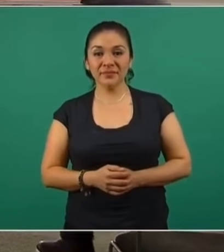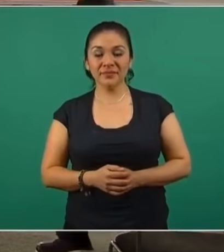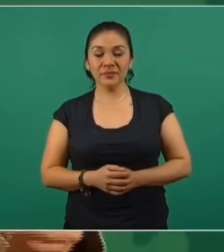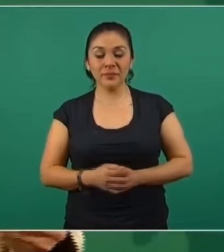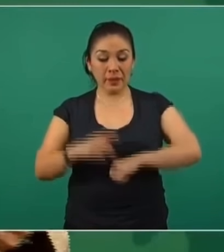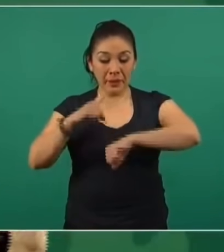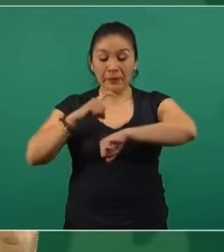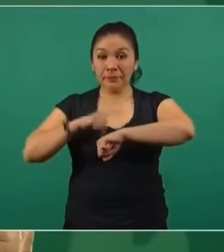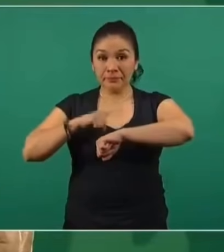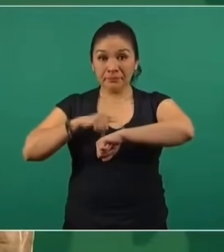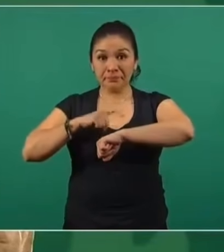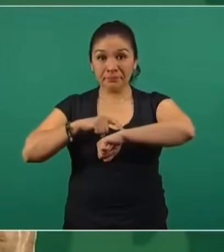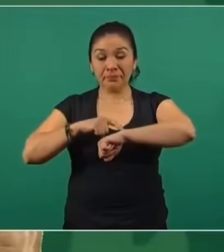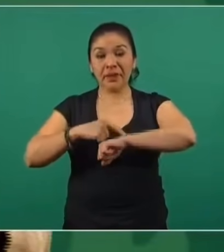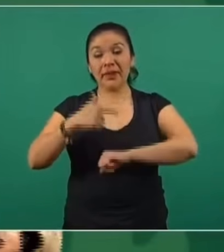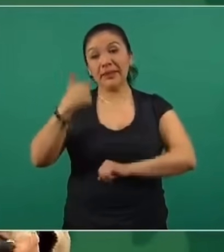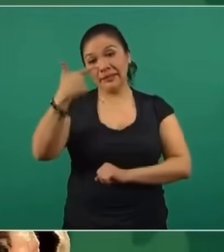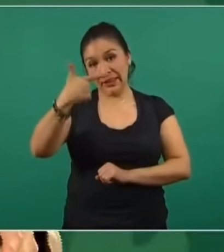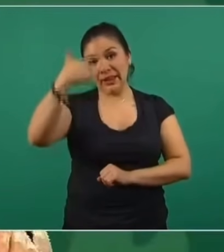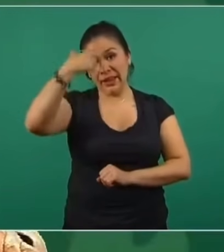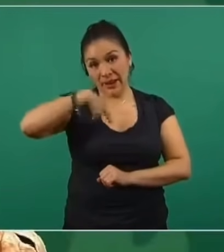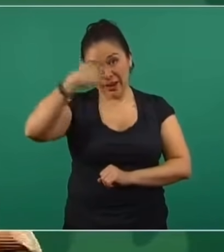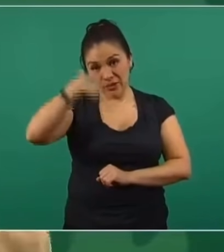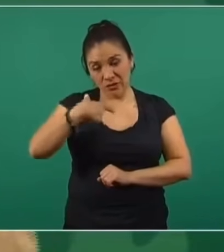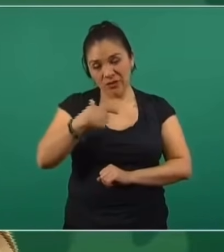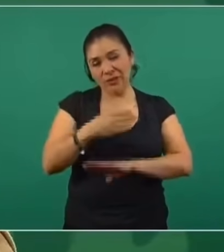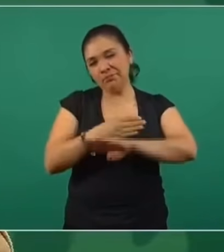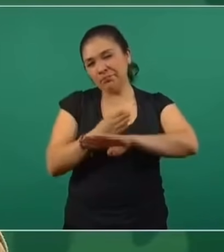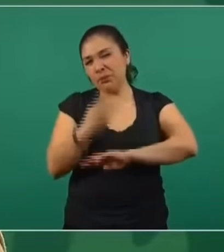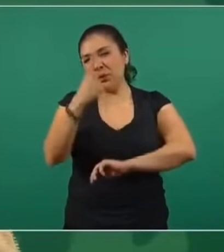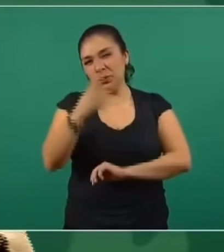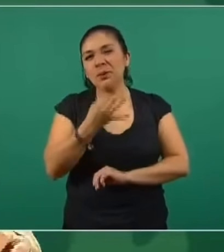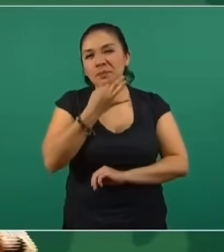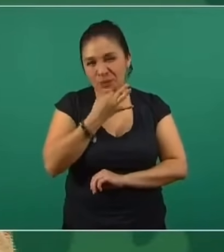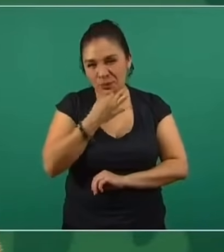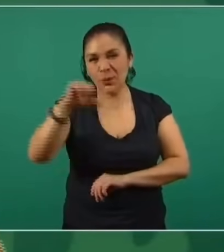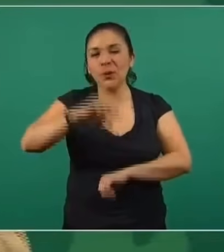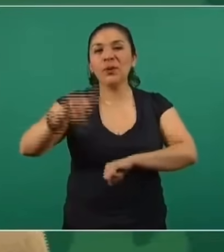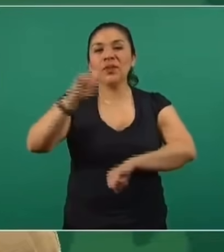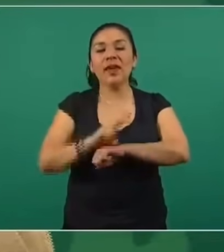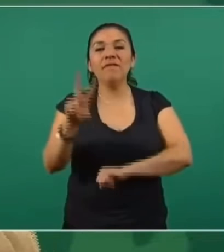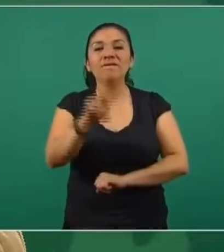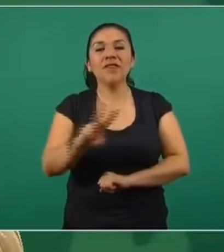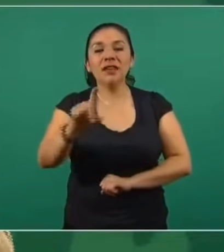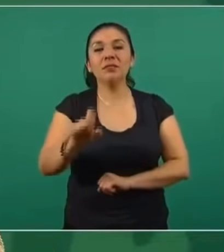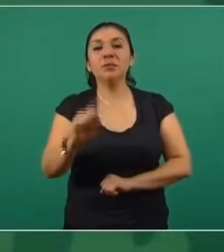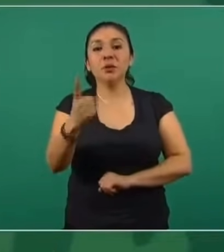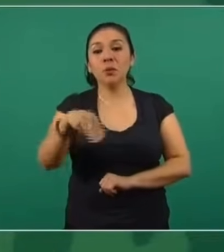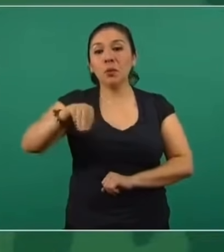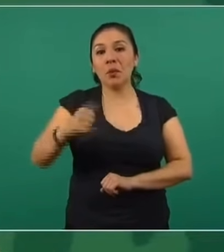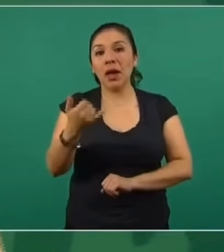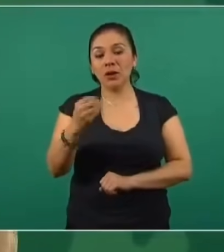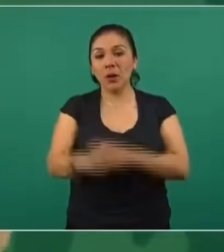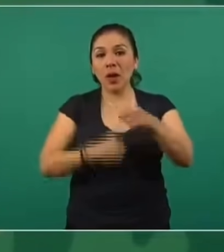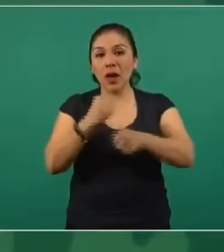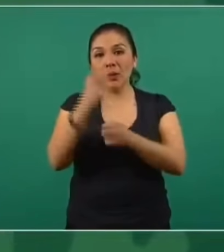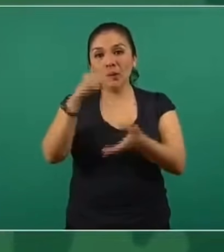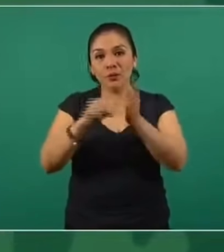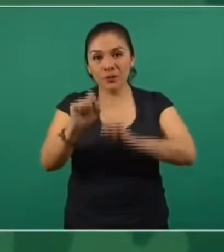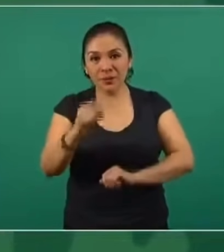Son las 19 horas con un minuto del viernes 21 de mayo de 2021.